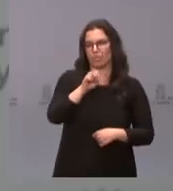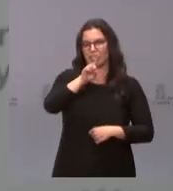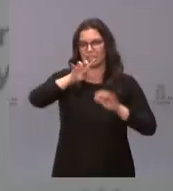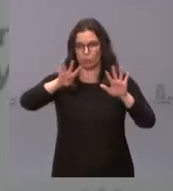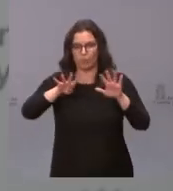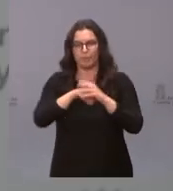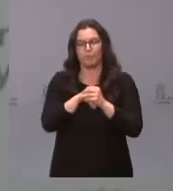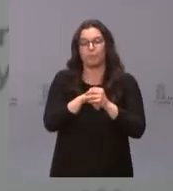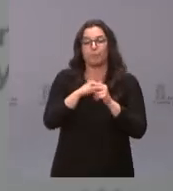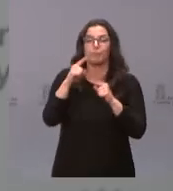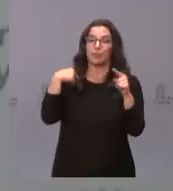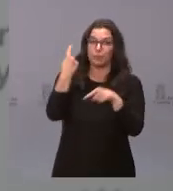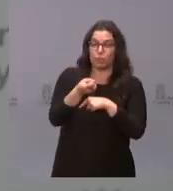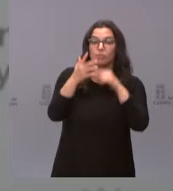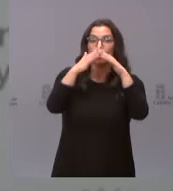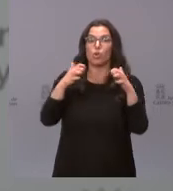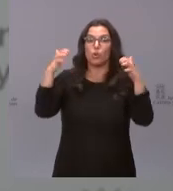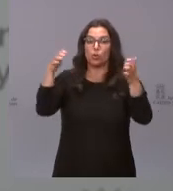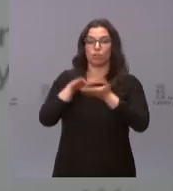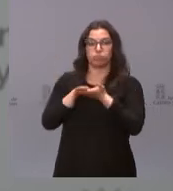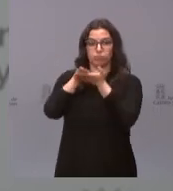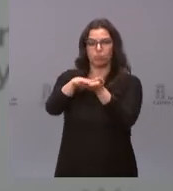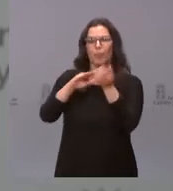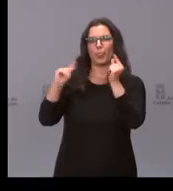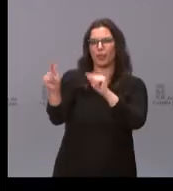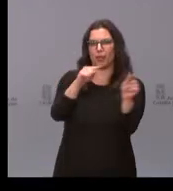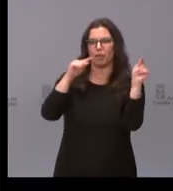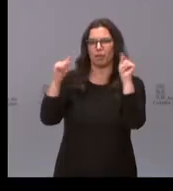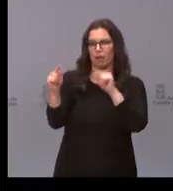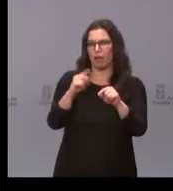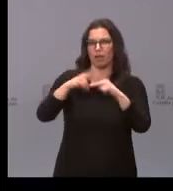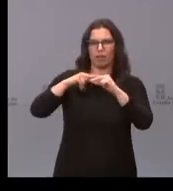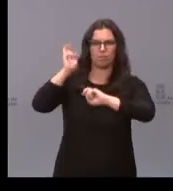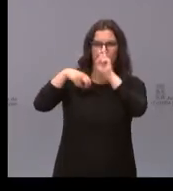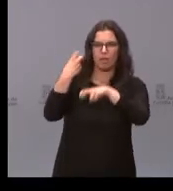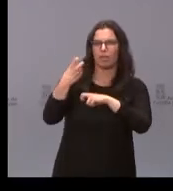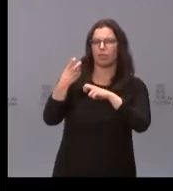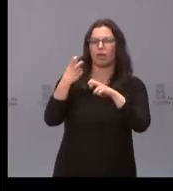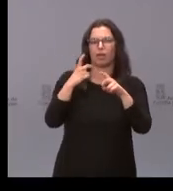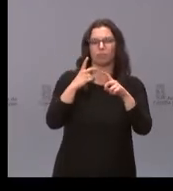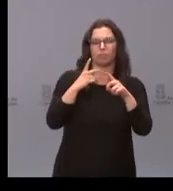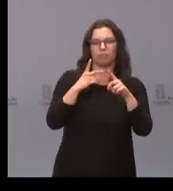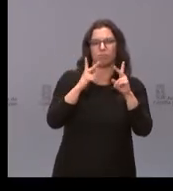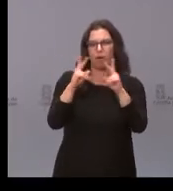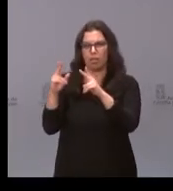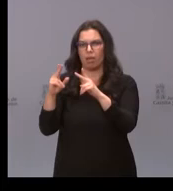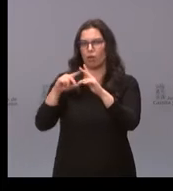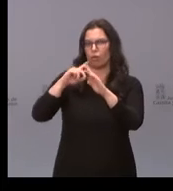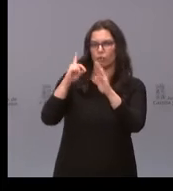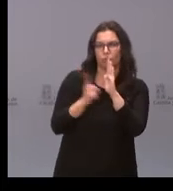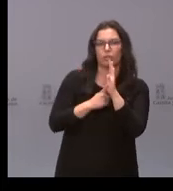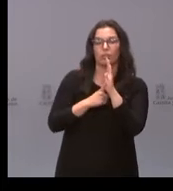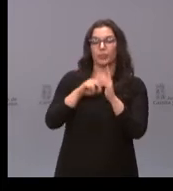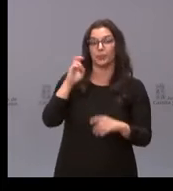posteriormente las cortes de castilla y león' debatieron el debate de totalidad las enmiendas parciales s